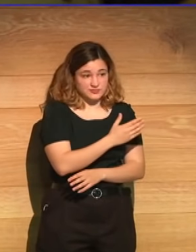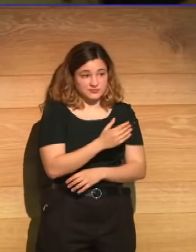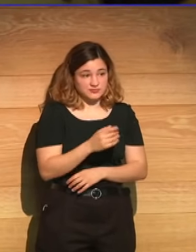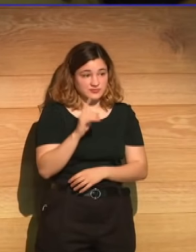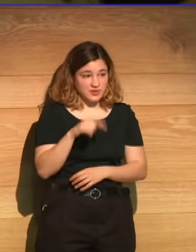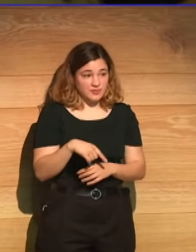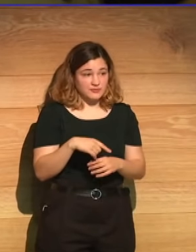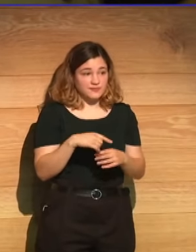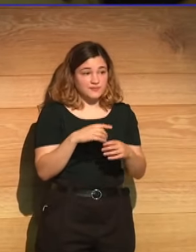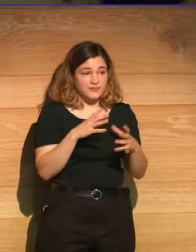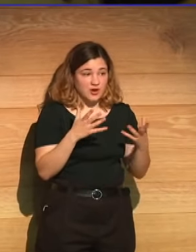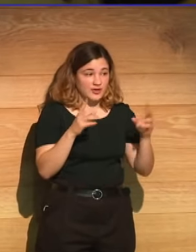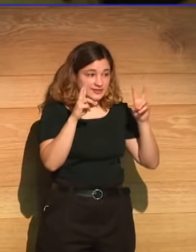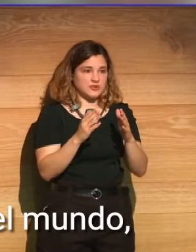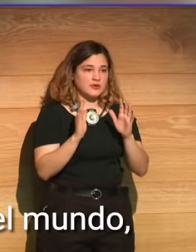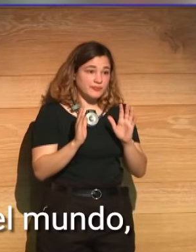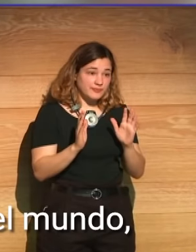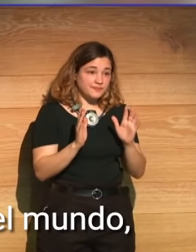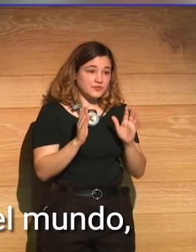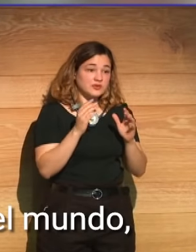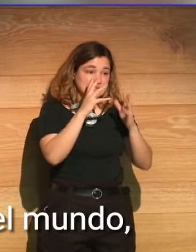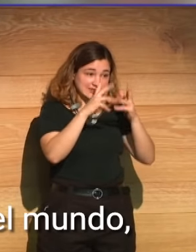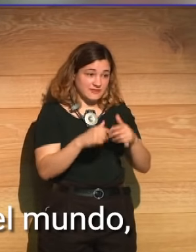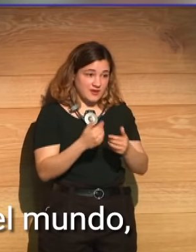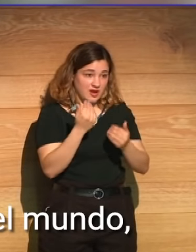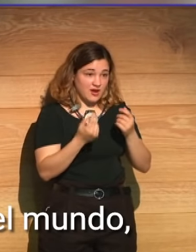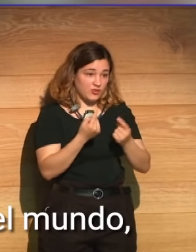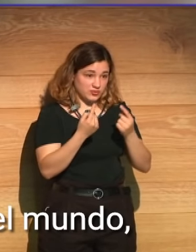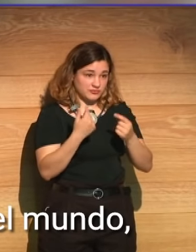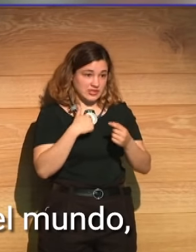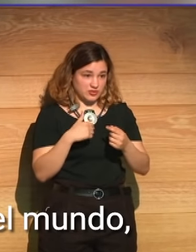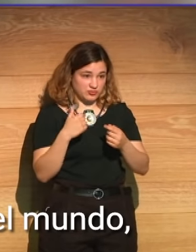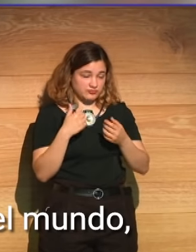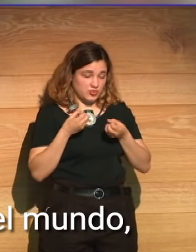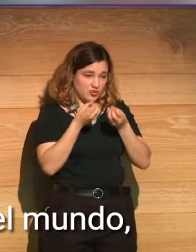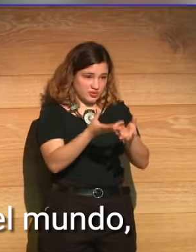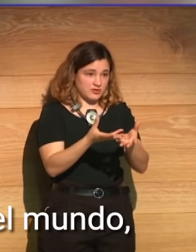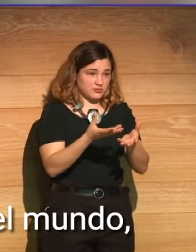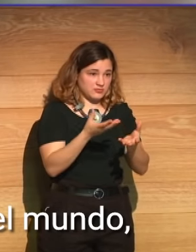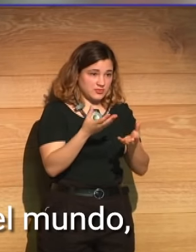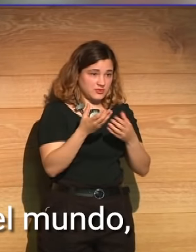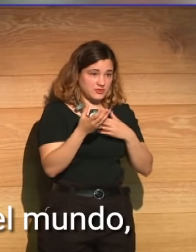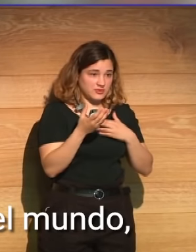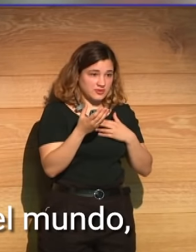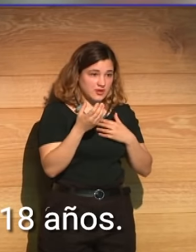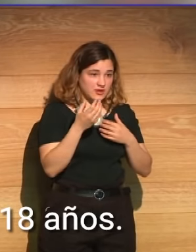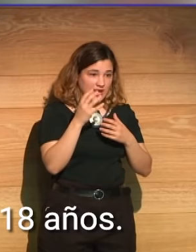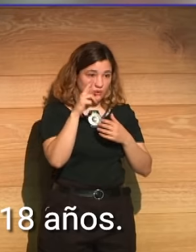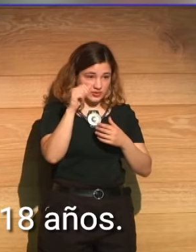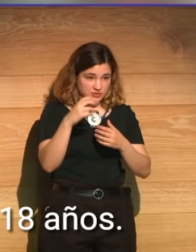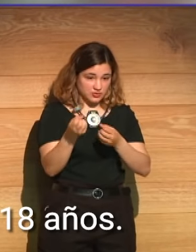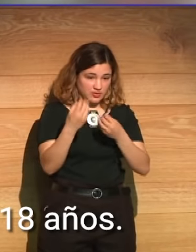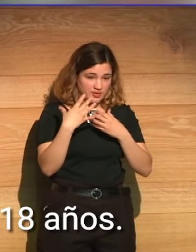temas que socioemocionales que hay que abordar. There are 79.5 million forcibly displaced people in the world, and